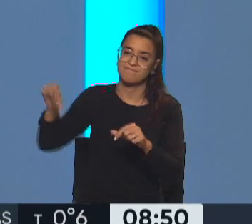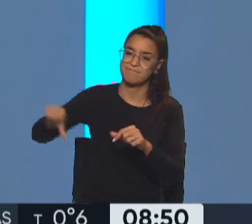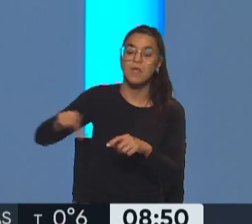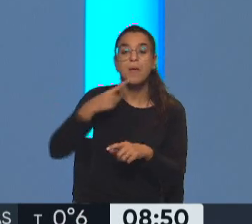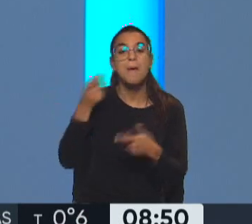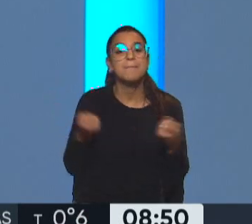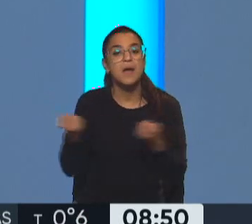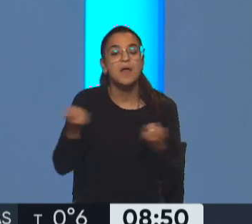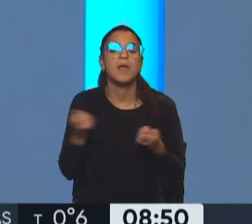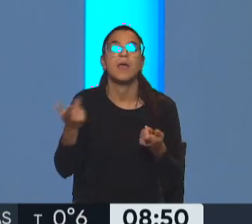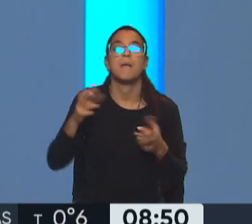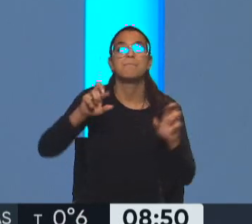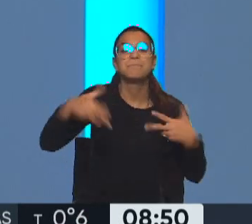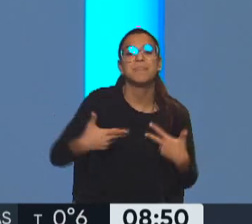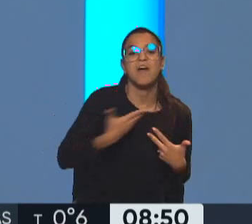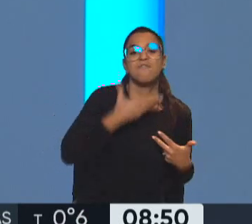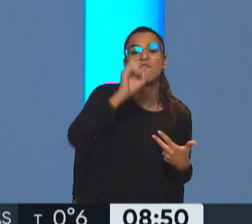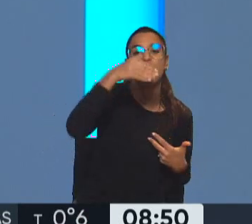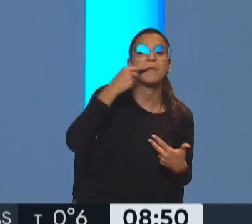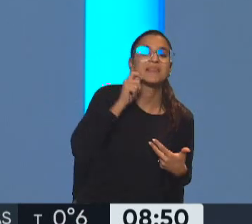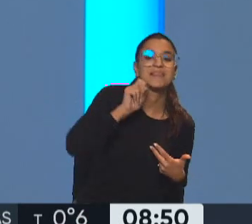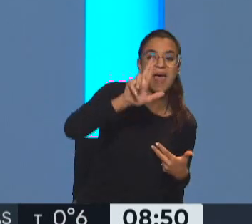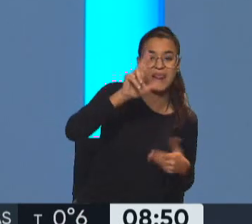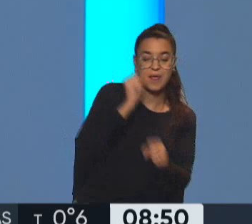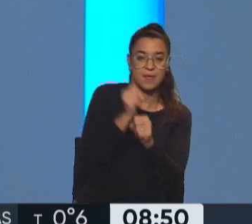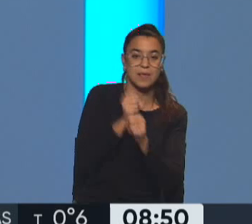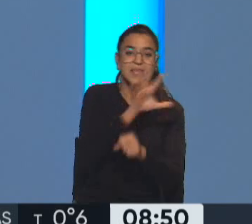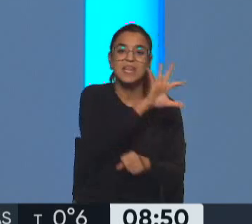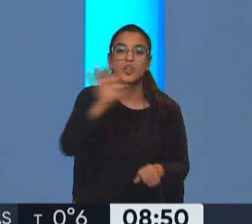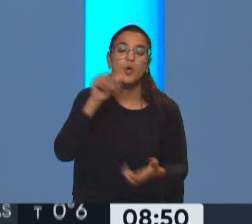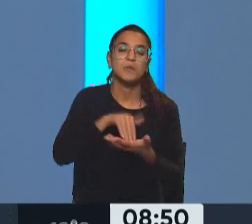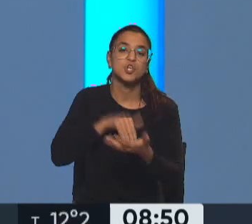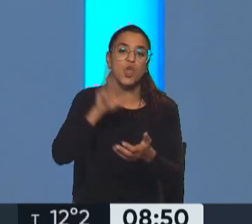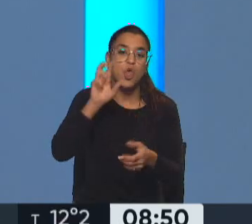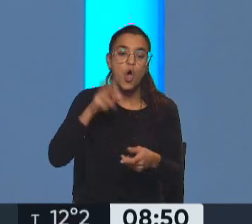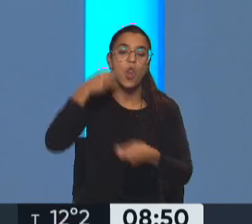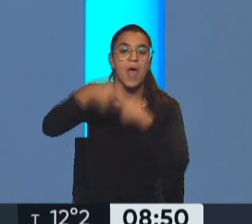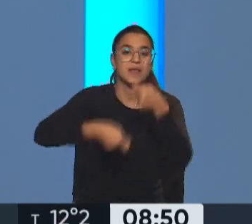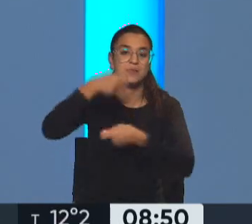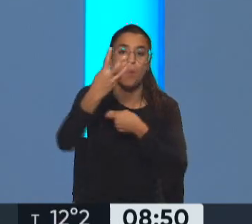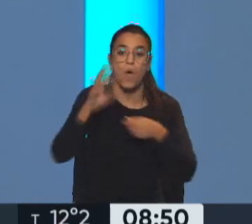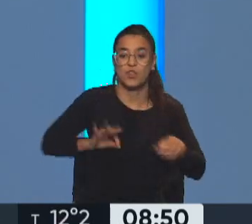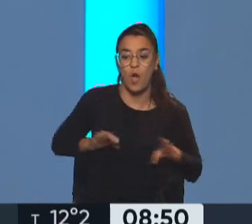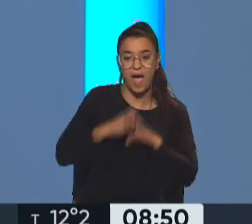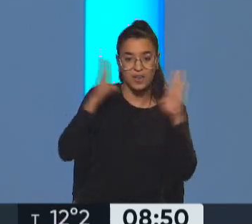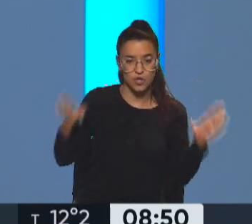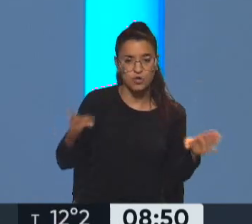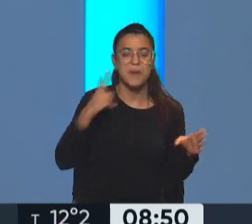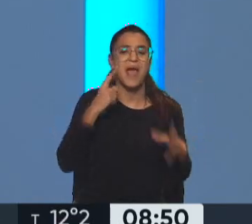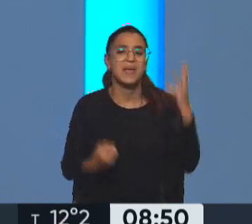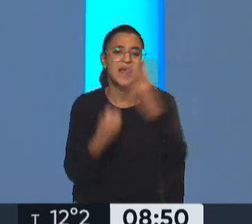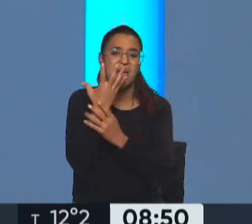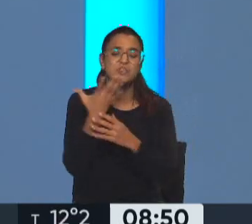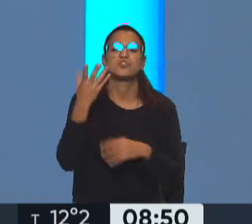el programa fomentar empleo son 500 millones de dólares en cuatro años aportes del banco mundial para la creación y el